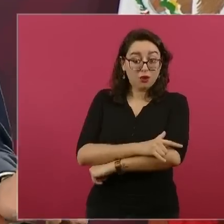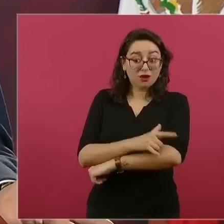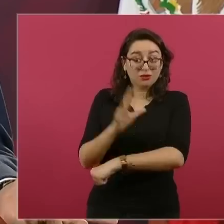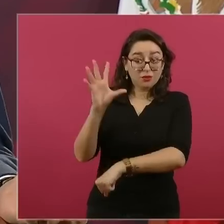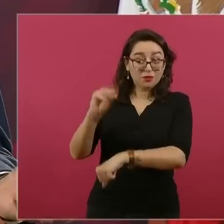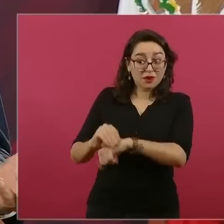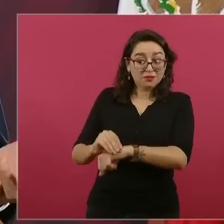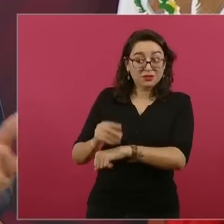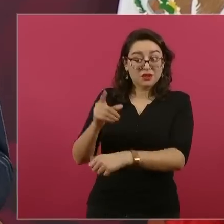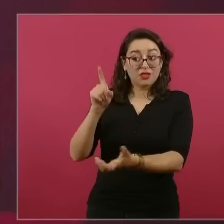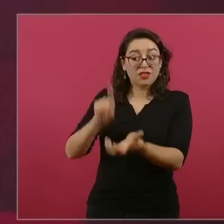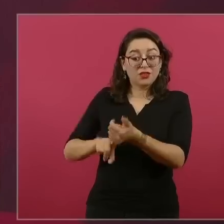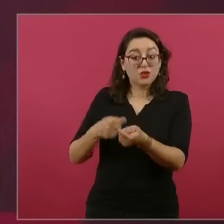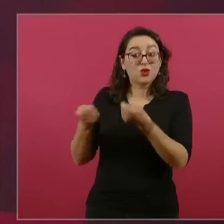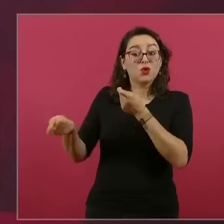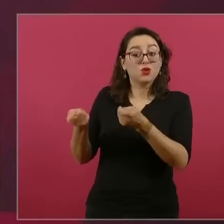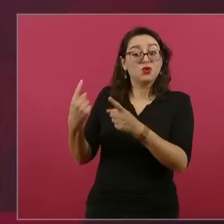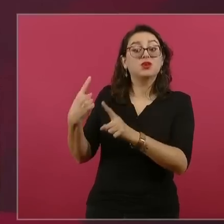o sea,